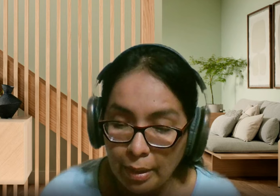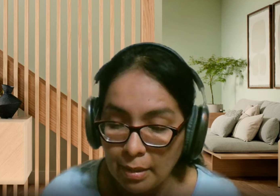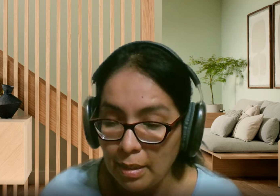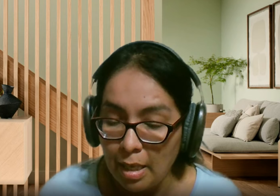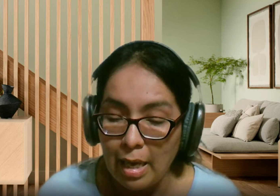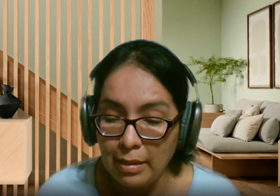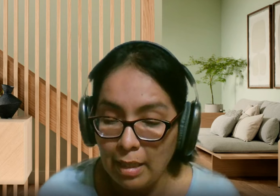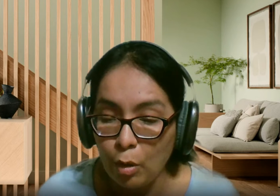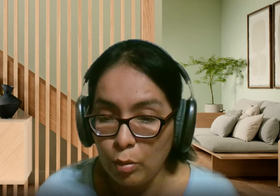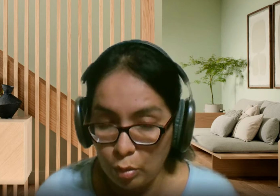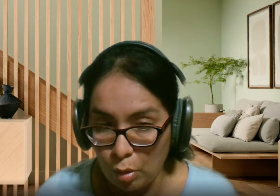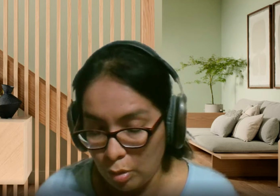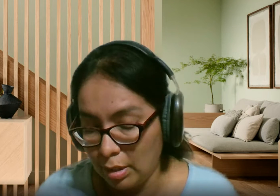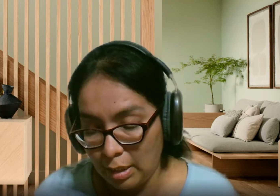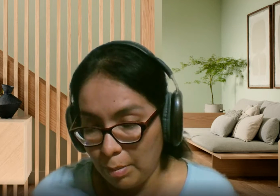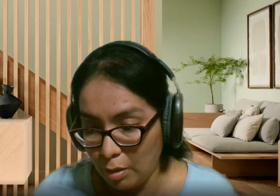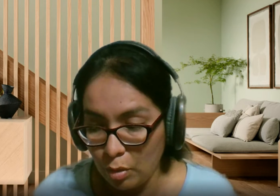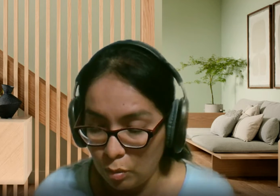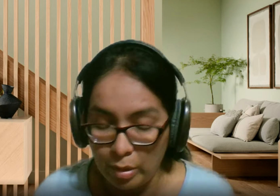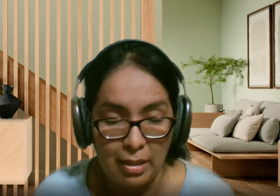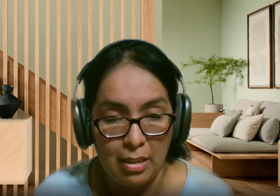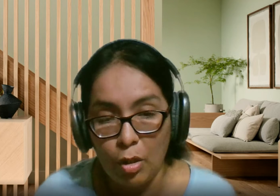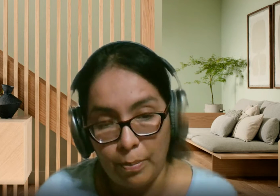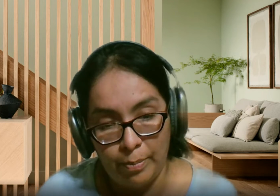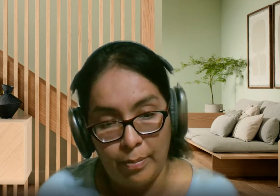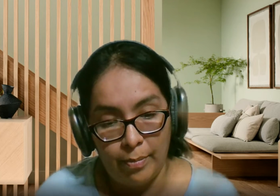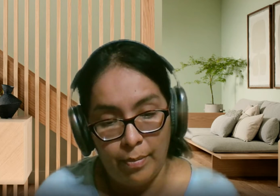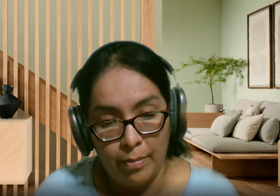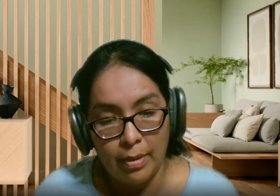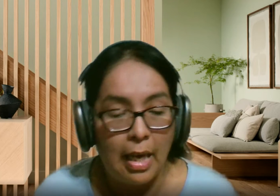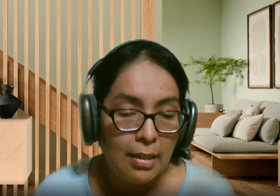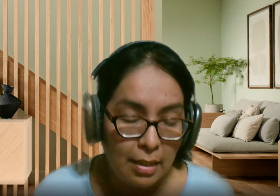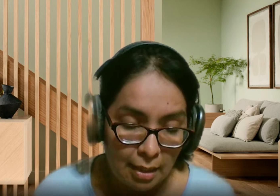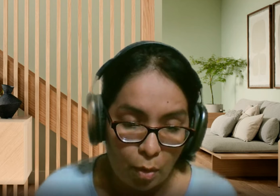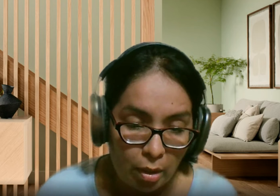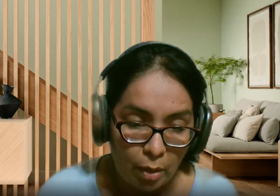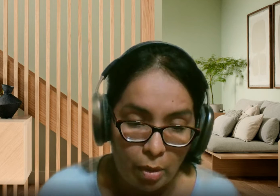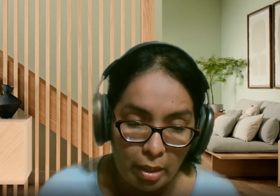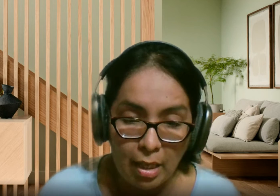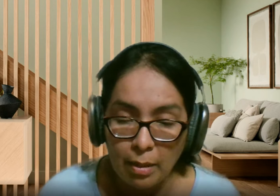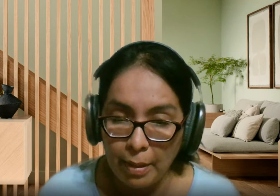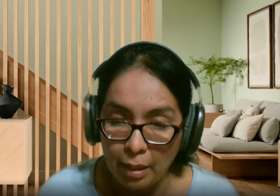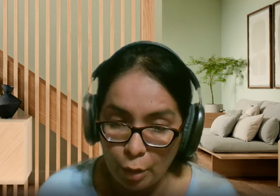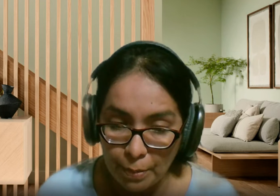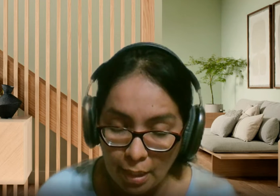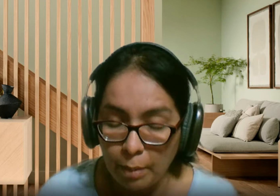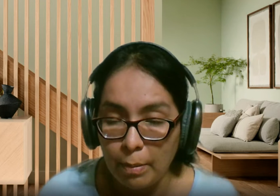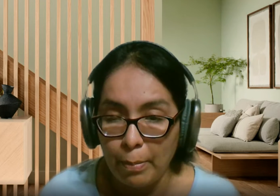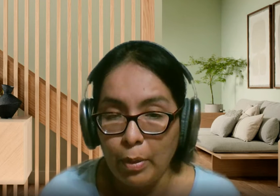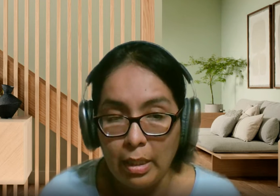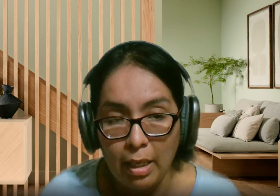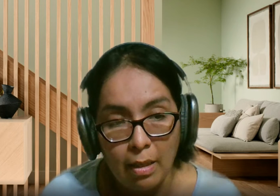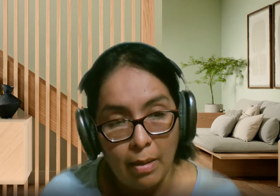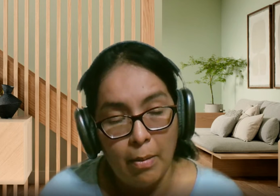que puedas hacer el control, el seguimiento de tu gestación. Asistas con regularidad para que te